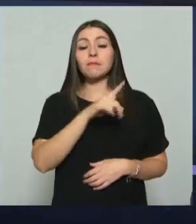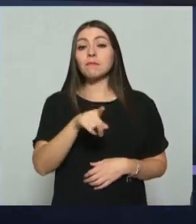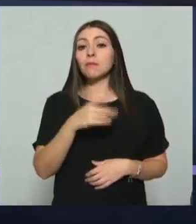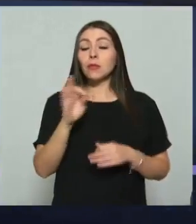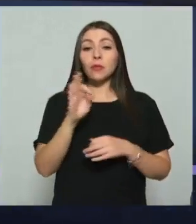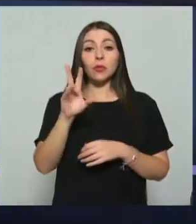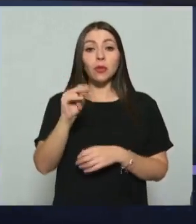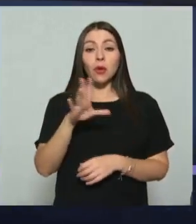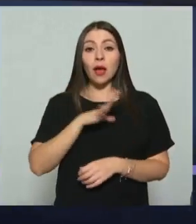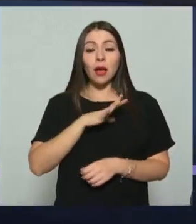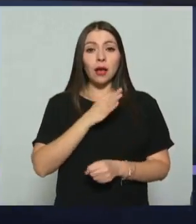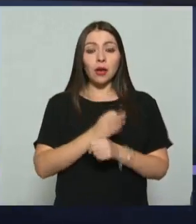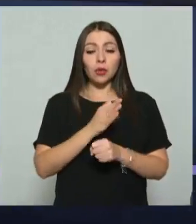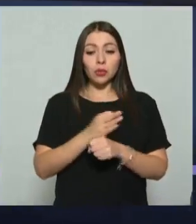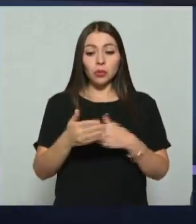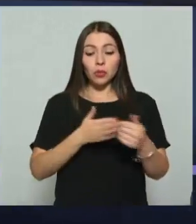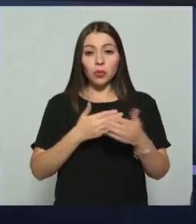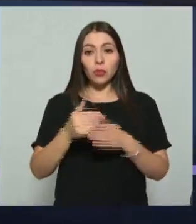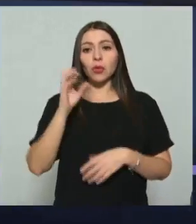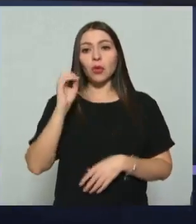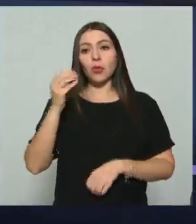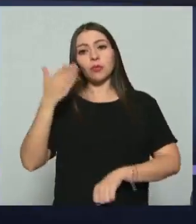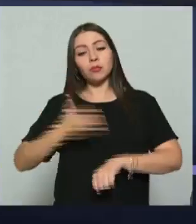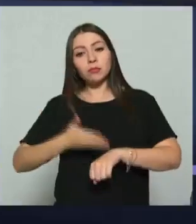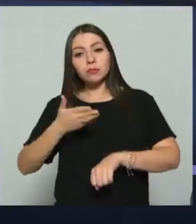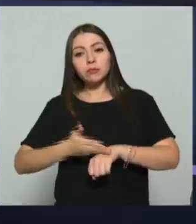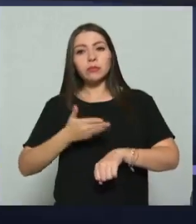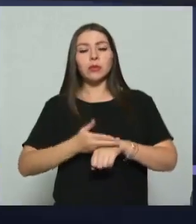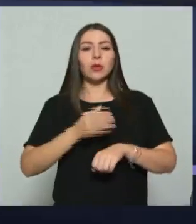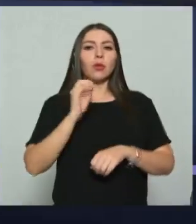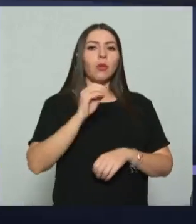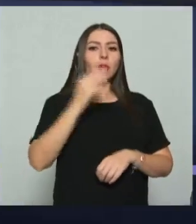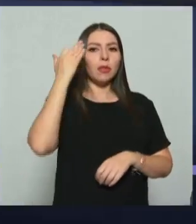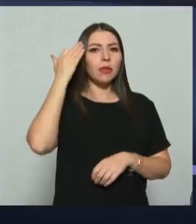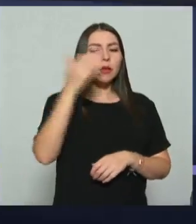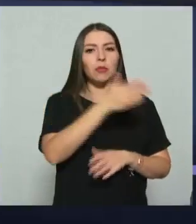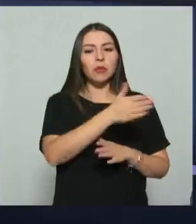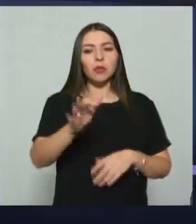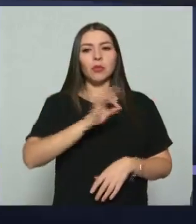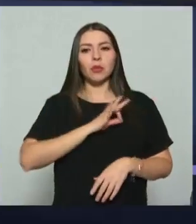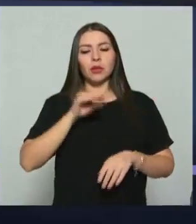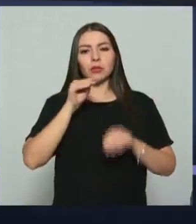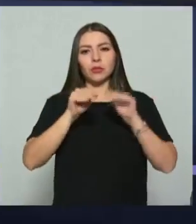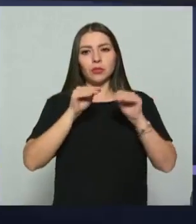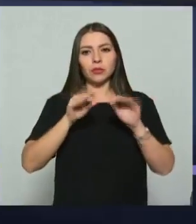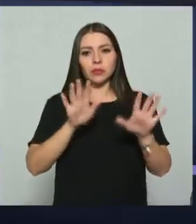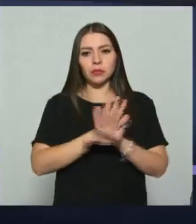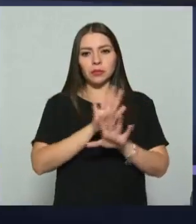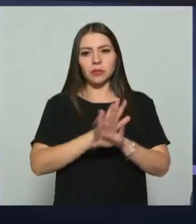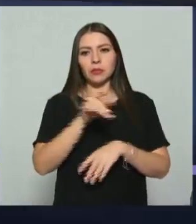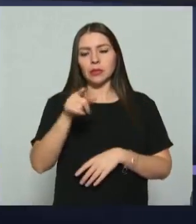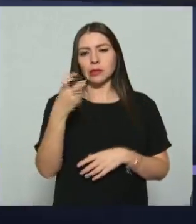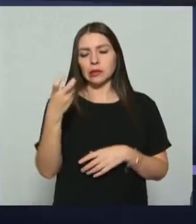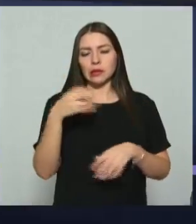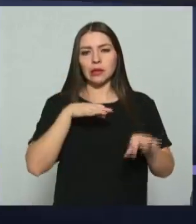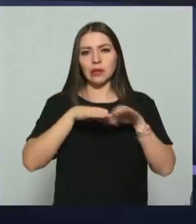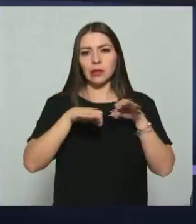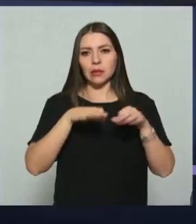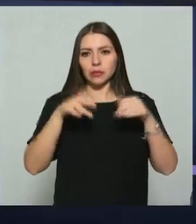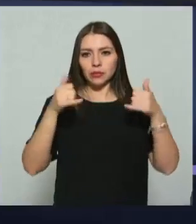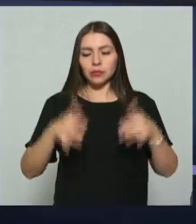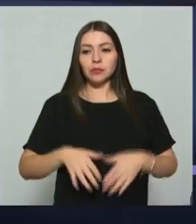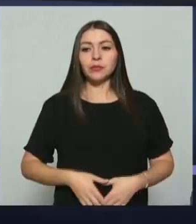tengan actualizado o los sancionamos o les damos tiempo para que lo puedan reponer, pero esa es una labor